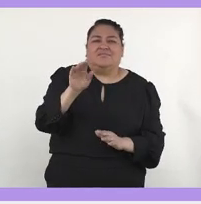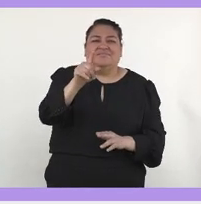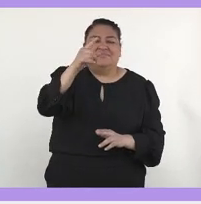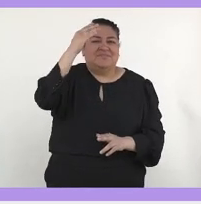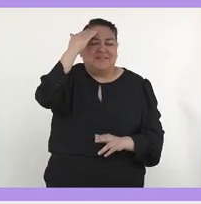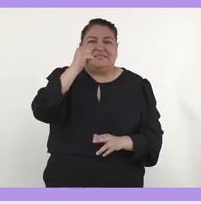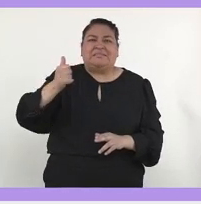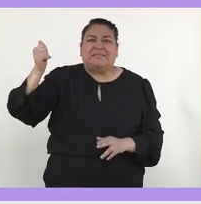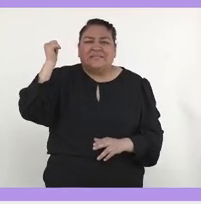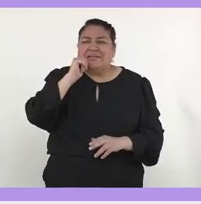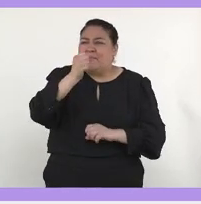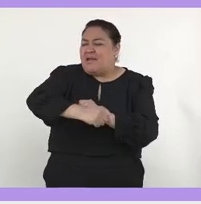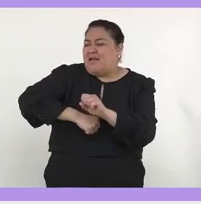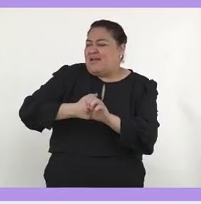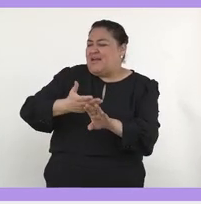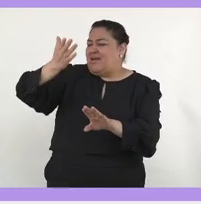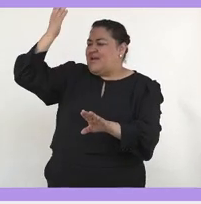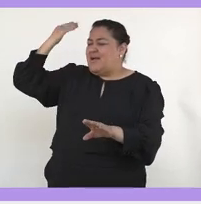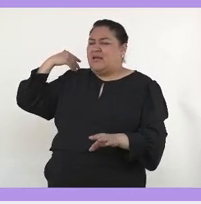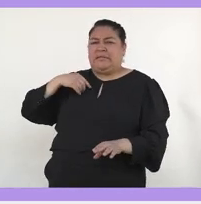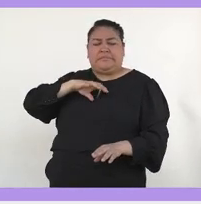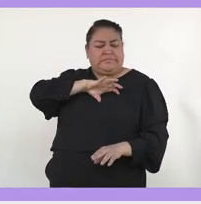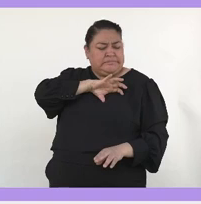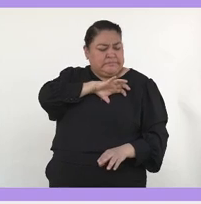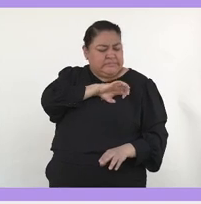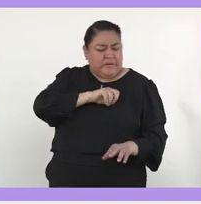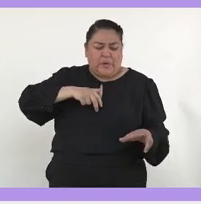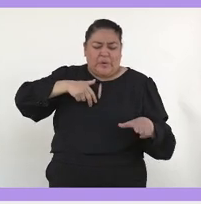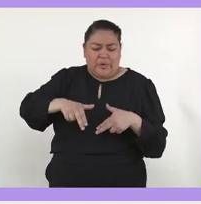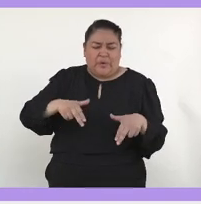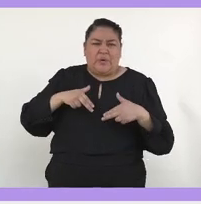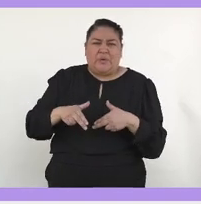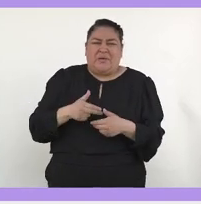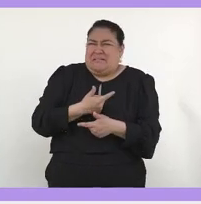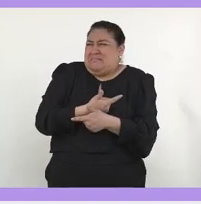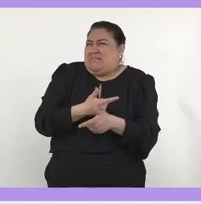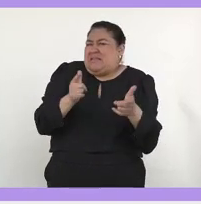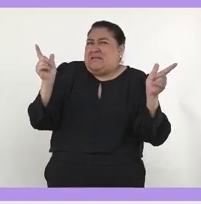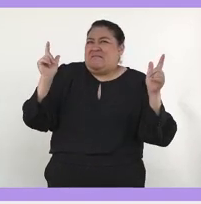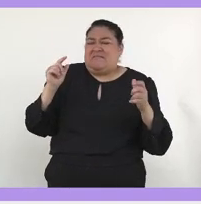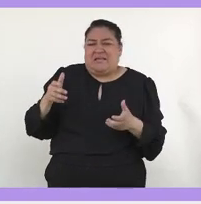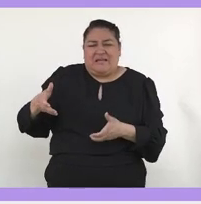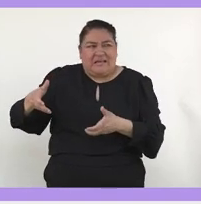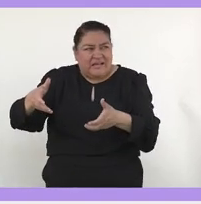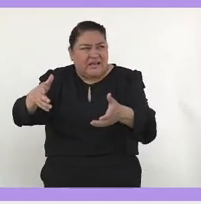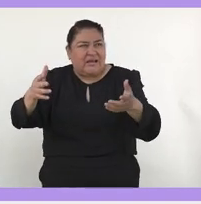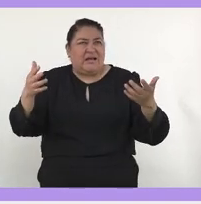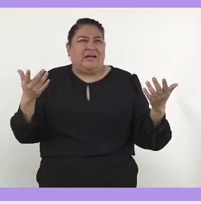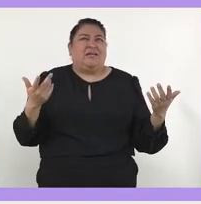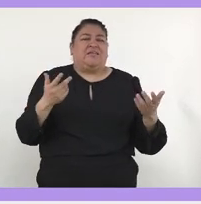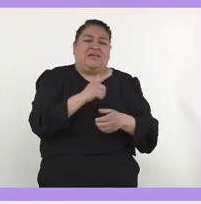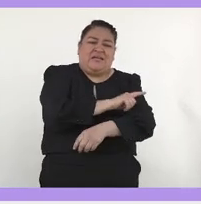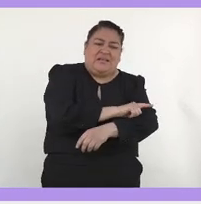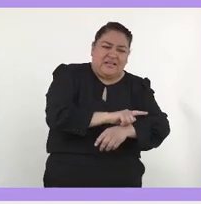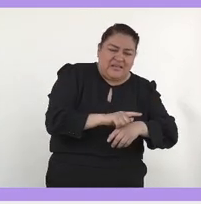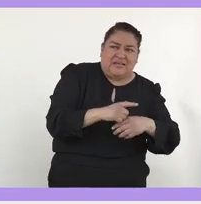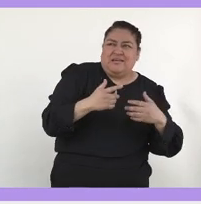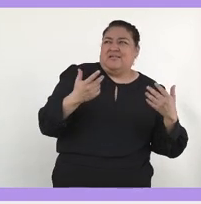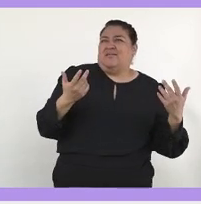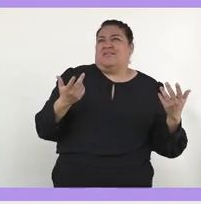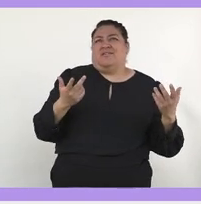eso no hace falta que lo diga yo aquí el fútbol se vive en todas las calles hay grandes grandes